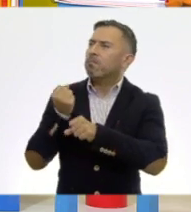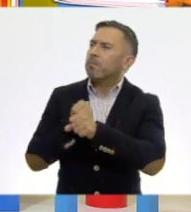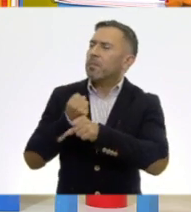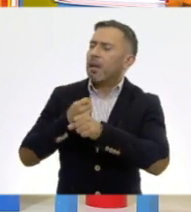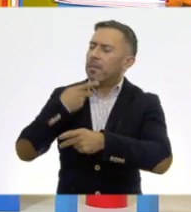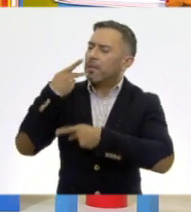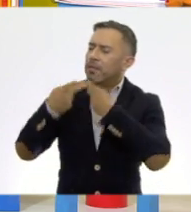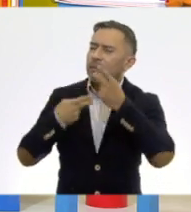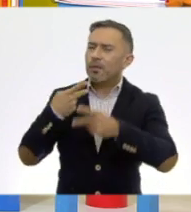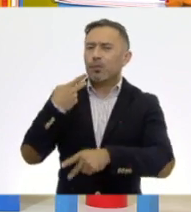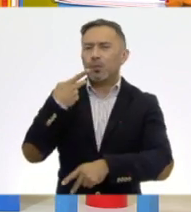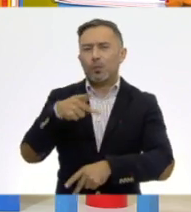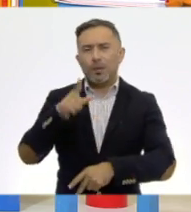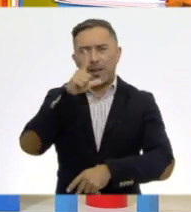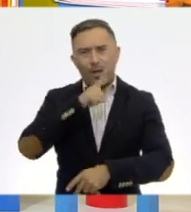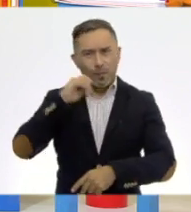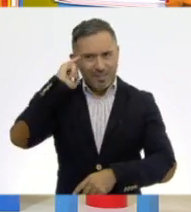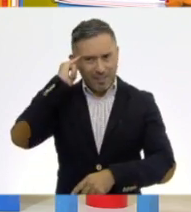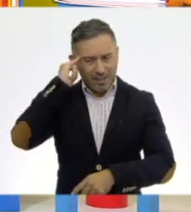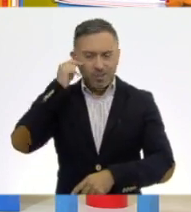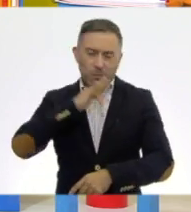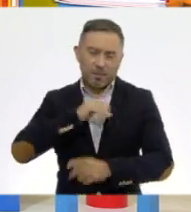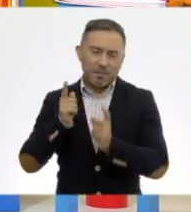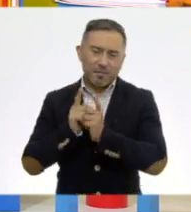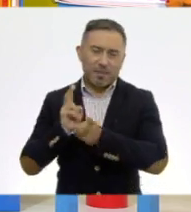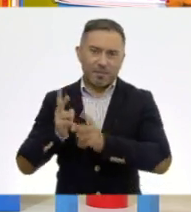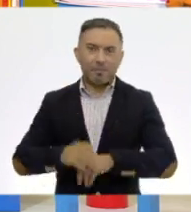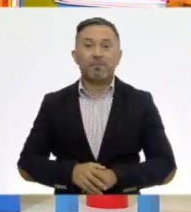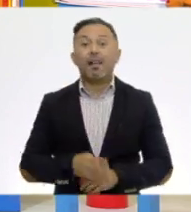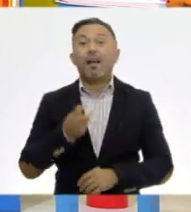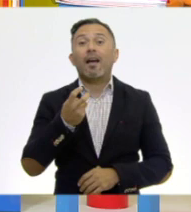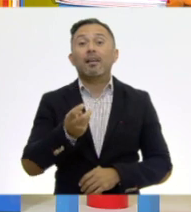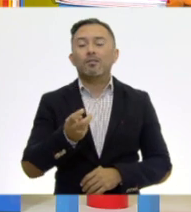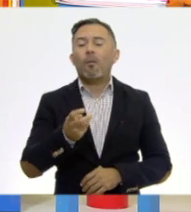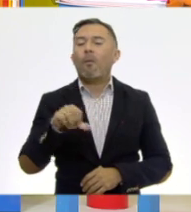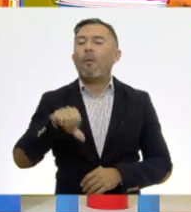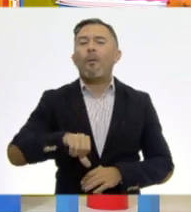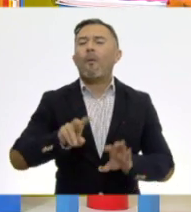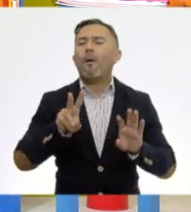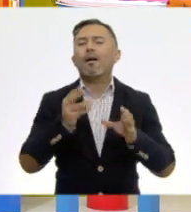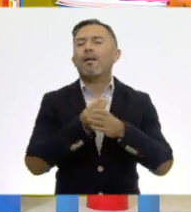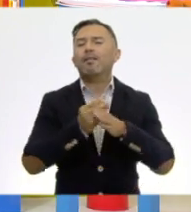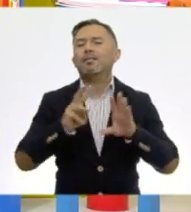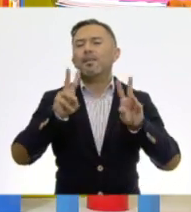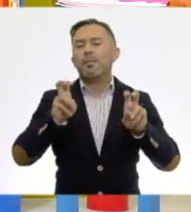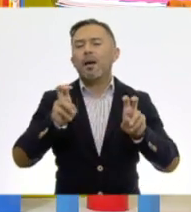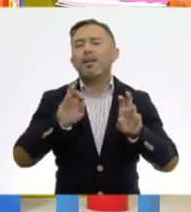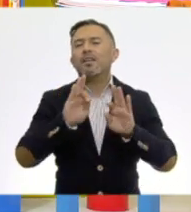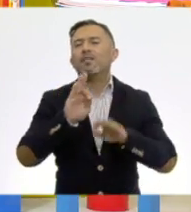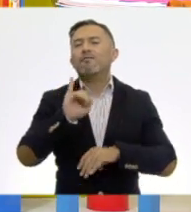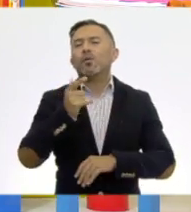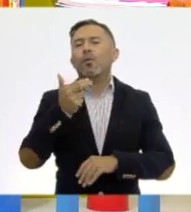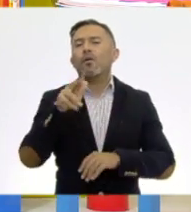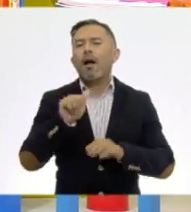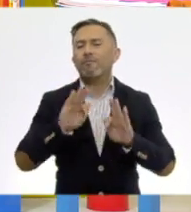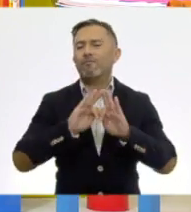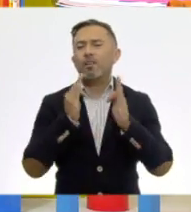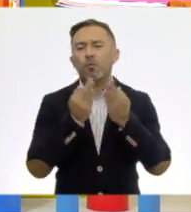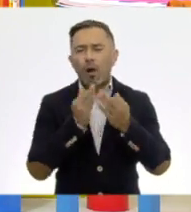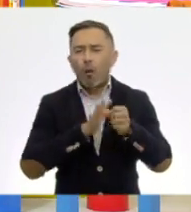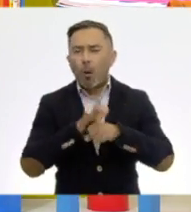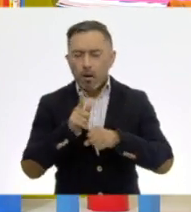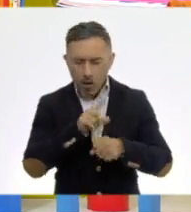tu lengua materna. Así es como hemos terminado con Adivina qué figura es. Espero que lo hayan disfrutado tanto como